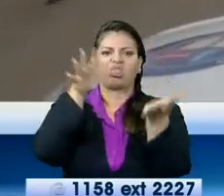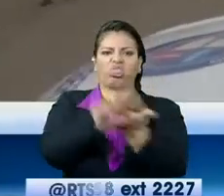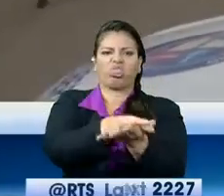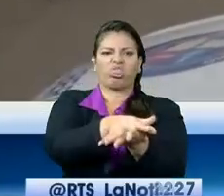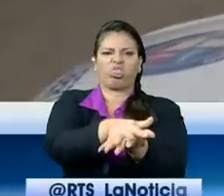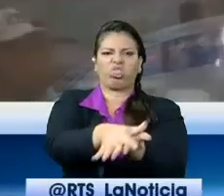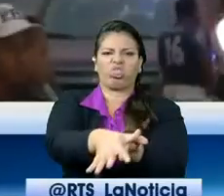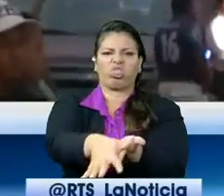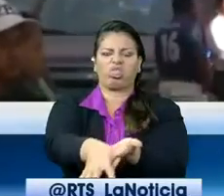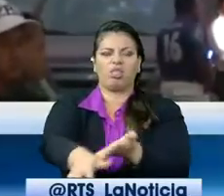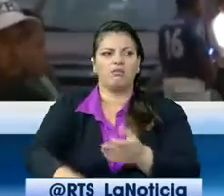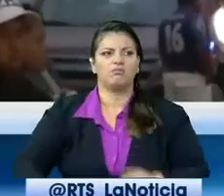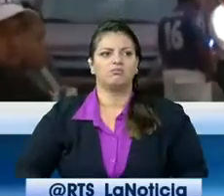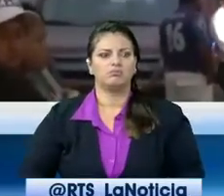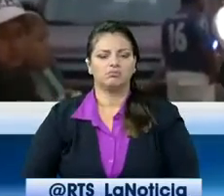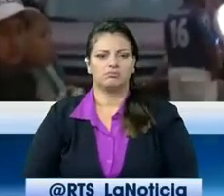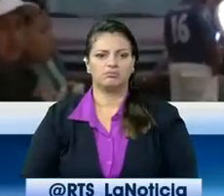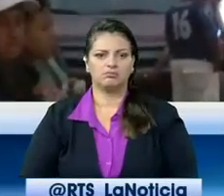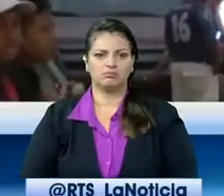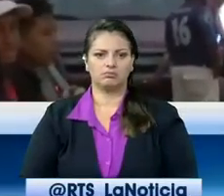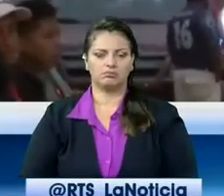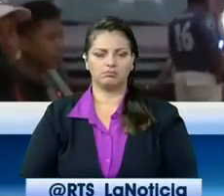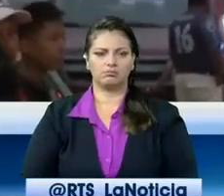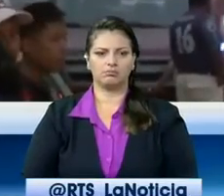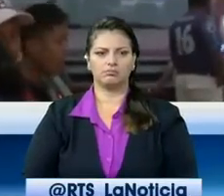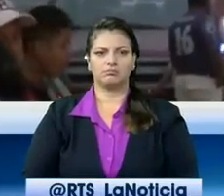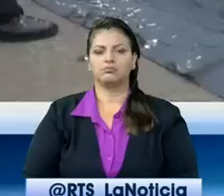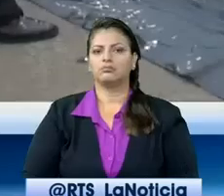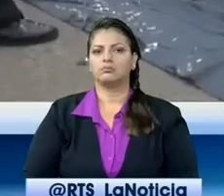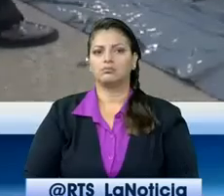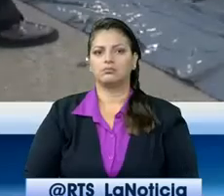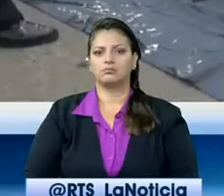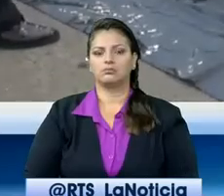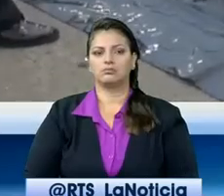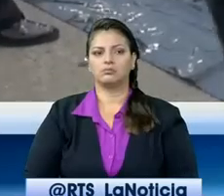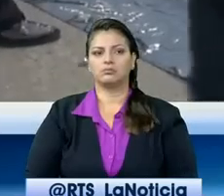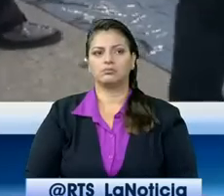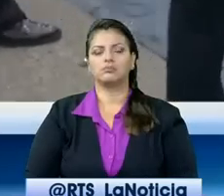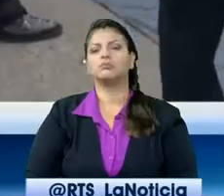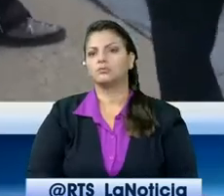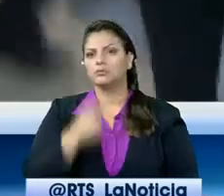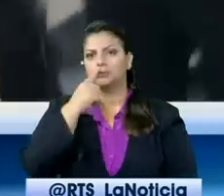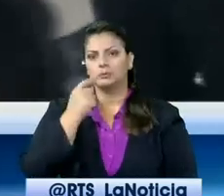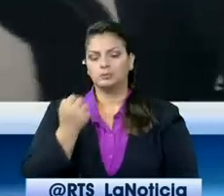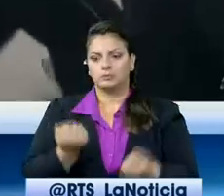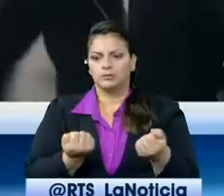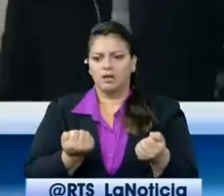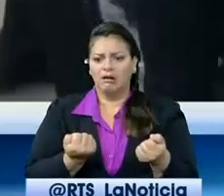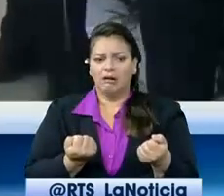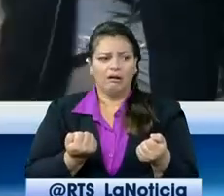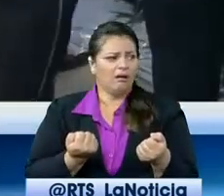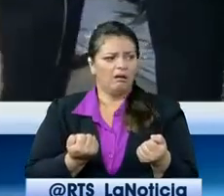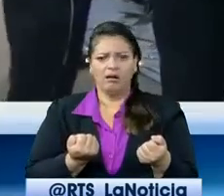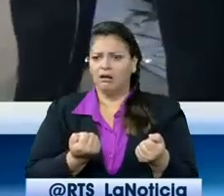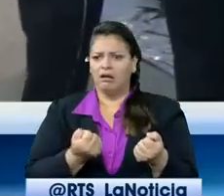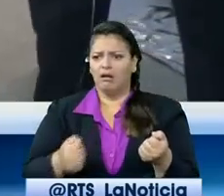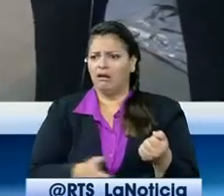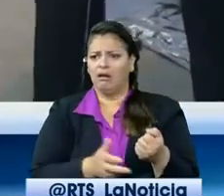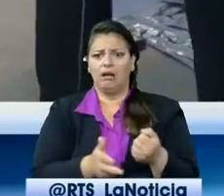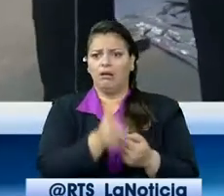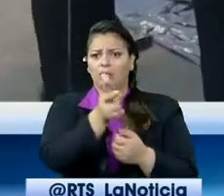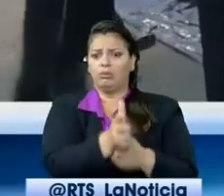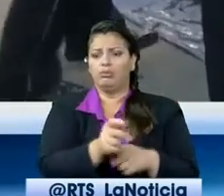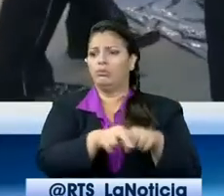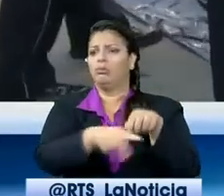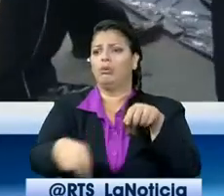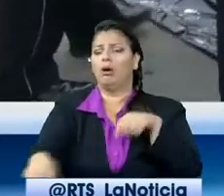más adelante de donde ocurrió el accidente y se dio a la fuga. Es un arrollamiento, abandono del